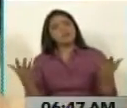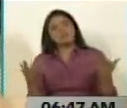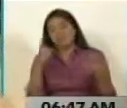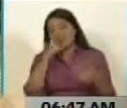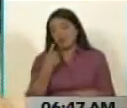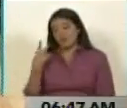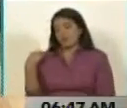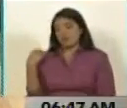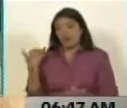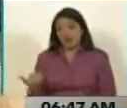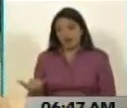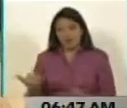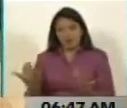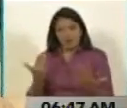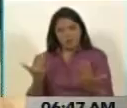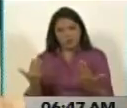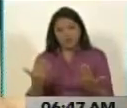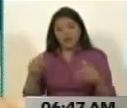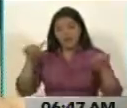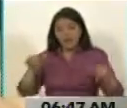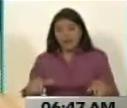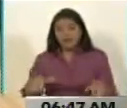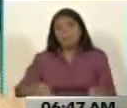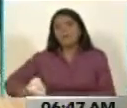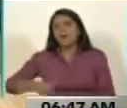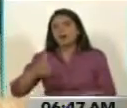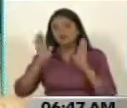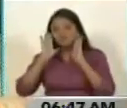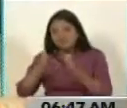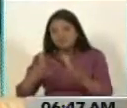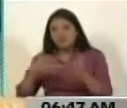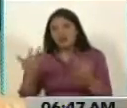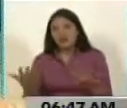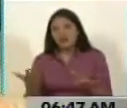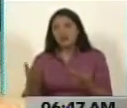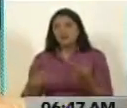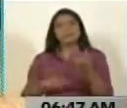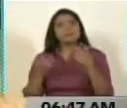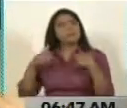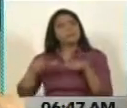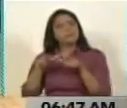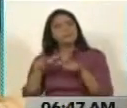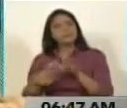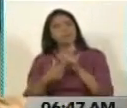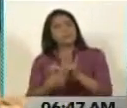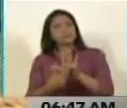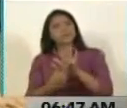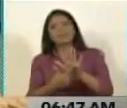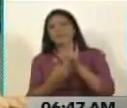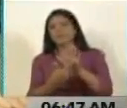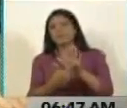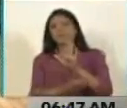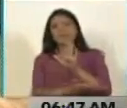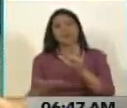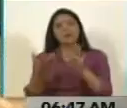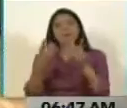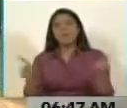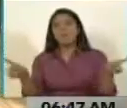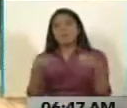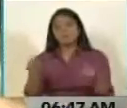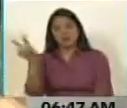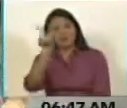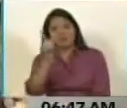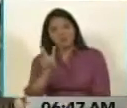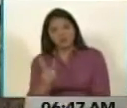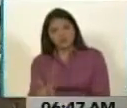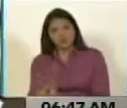pasado a este? Que este FinVen está mucho más concentrado en ser precisamente un espacio de exhibición de la música venezolana, un